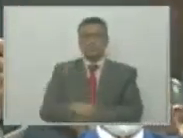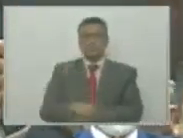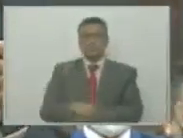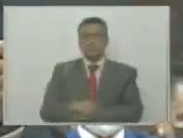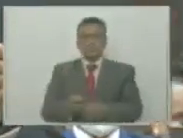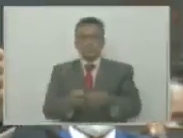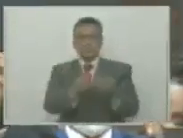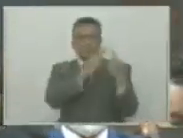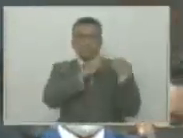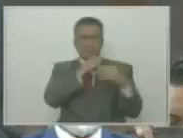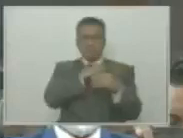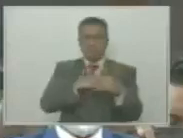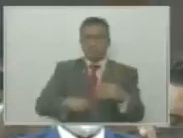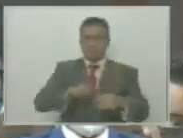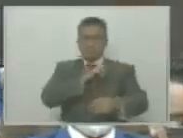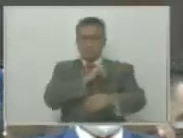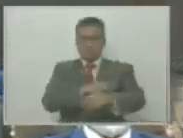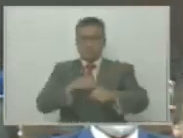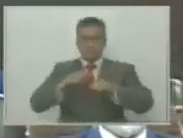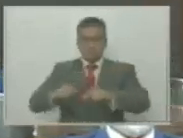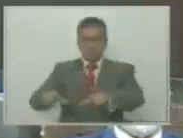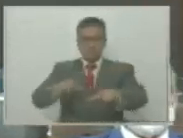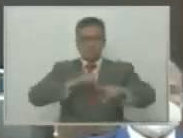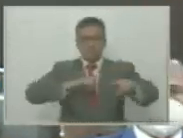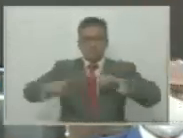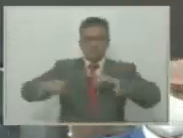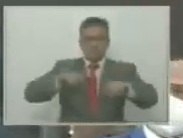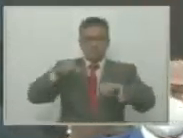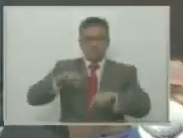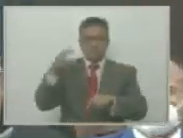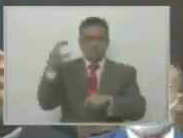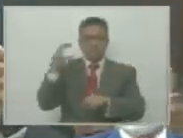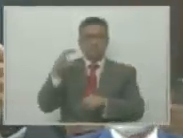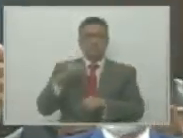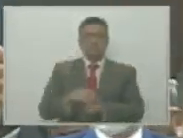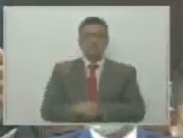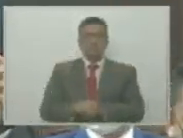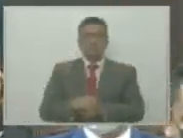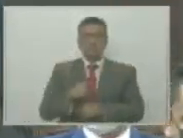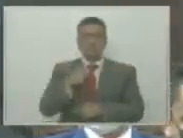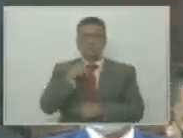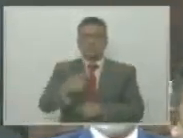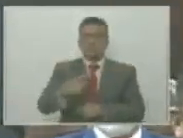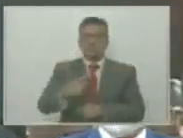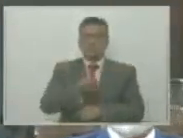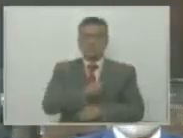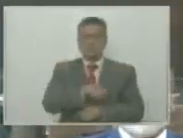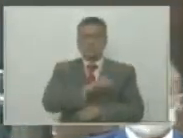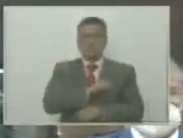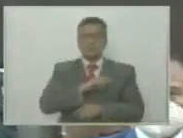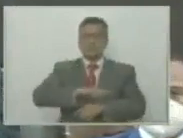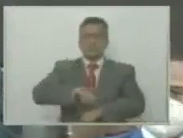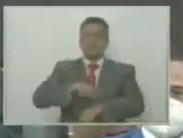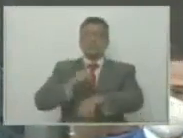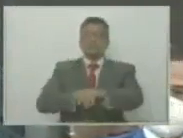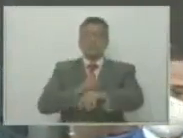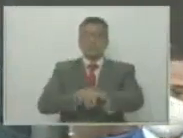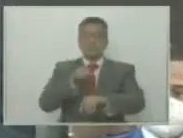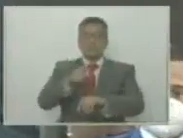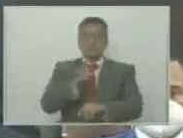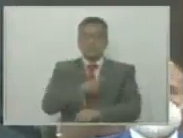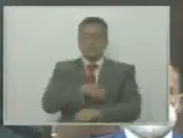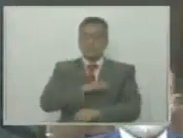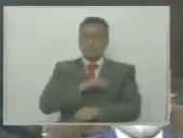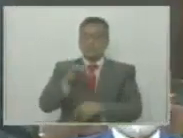asumió el poder de la ciudad de Caracas, nombrado por España, y desde ese momento, por supuesto,